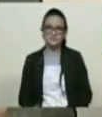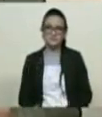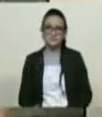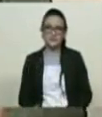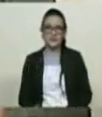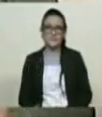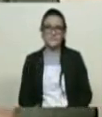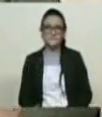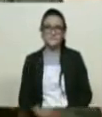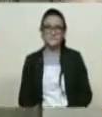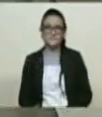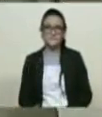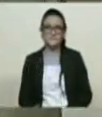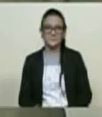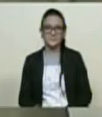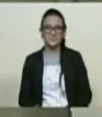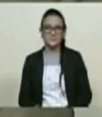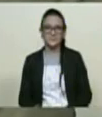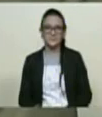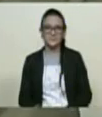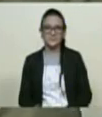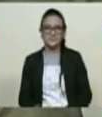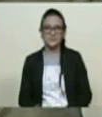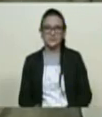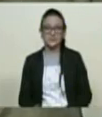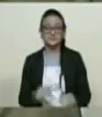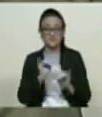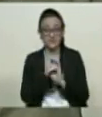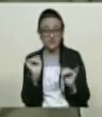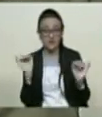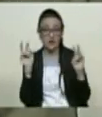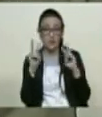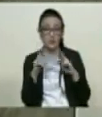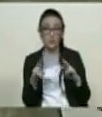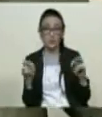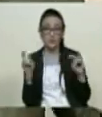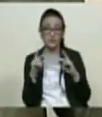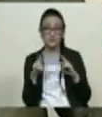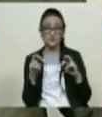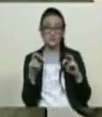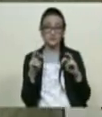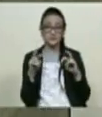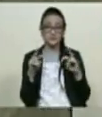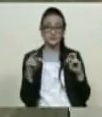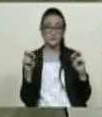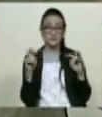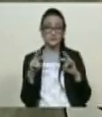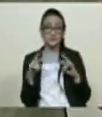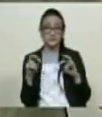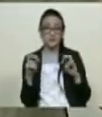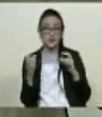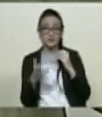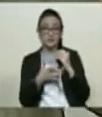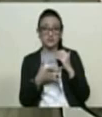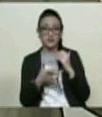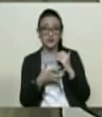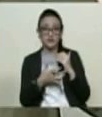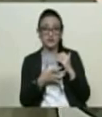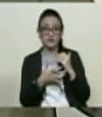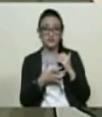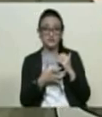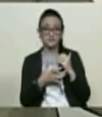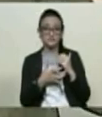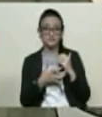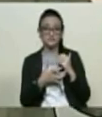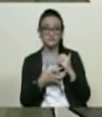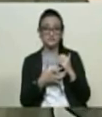Adicionalmente a eso, una vez que tenemos las auditorías que son técnicas, como digo,